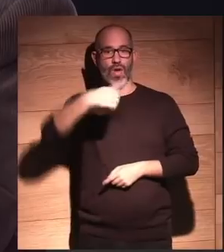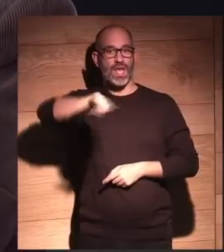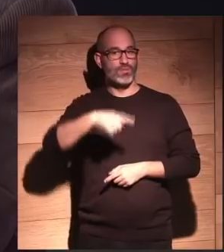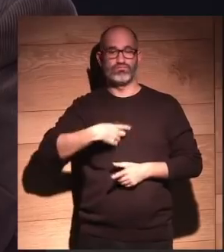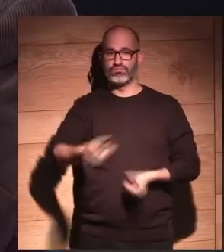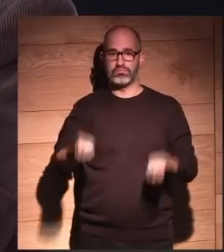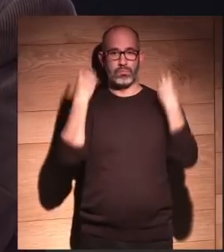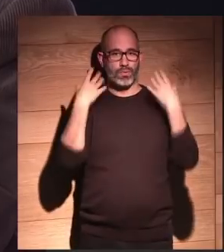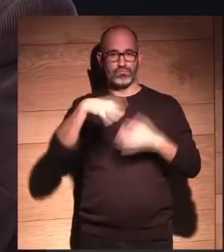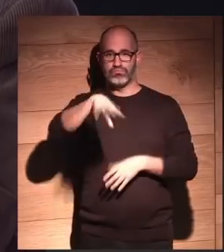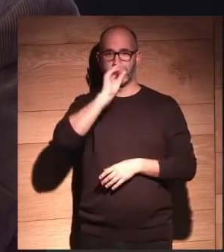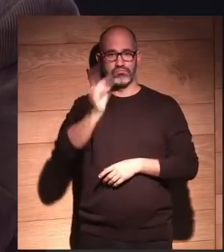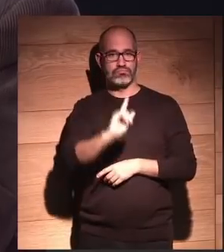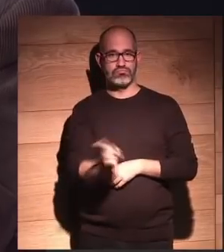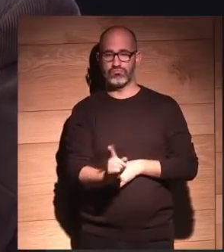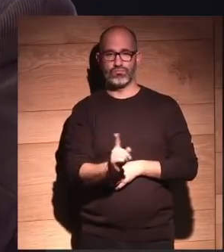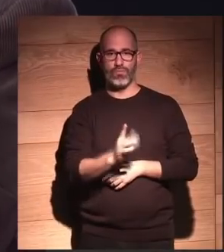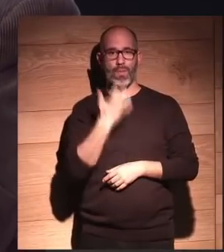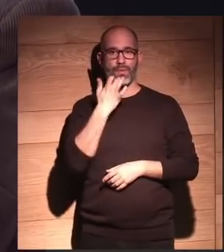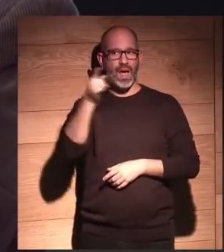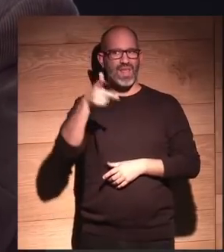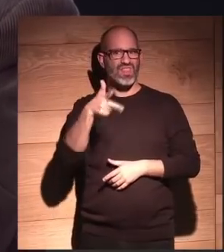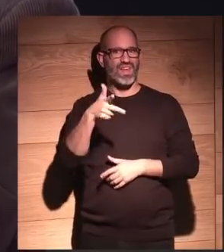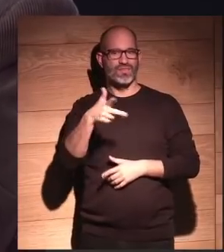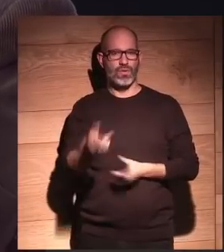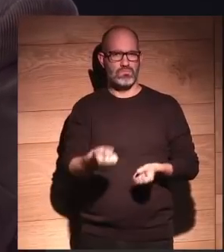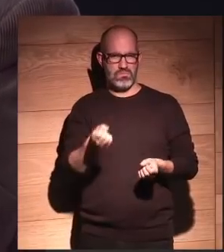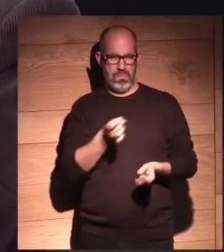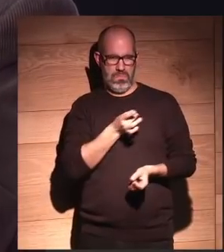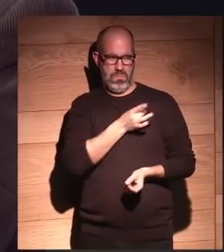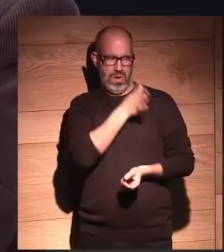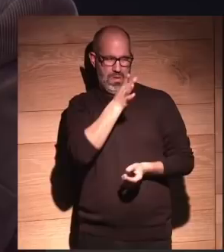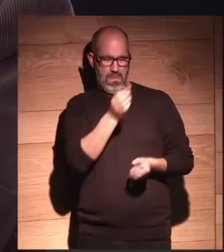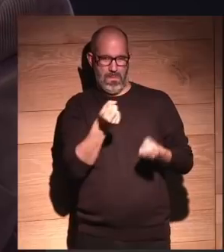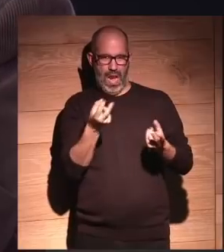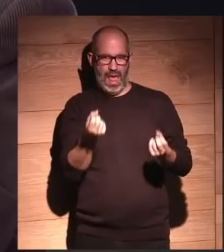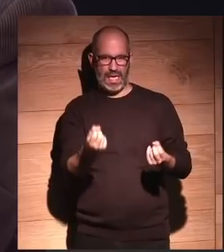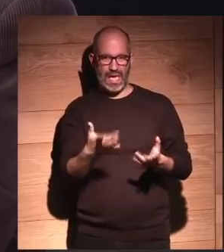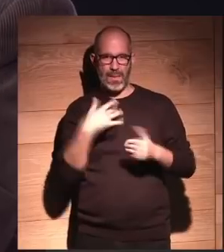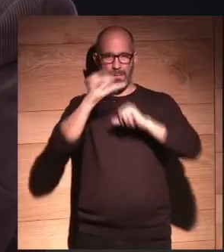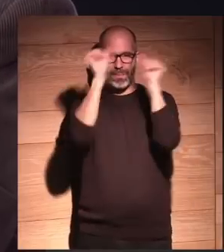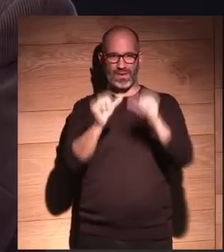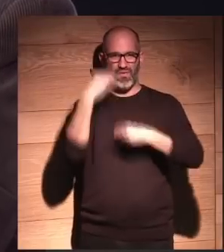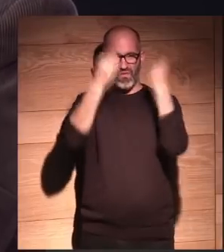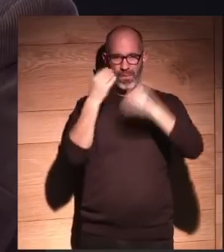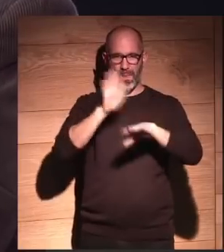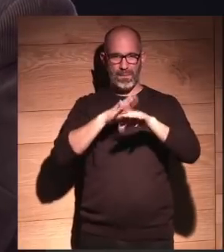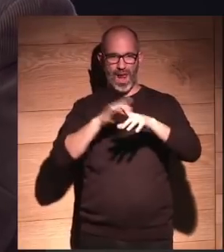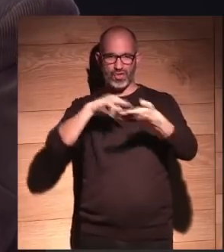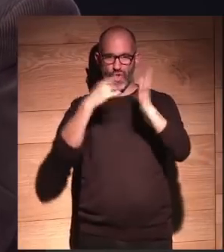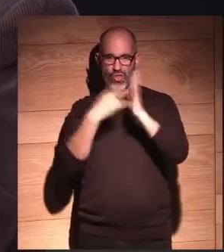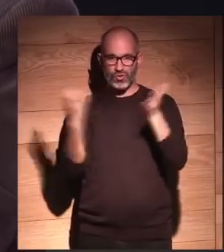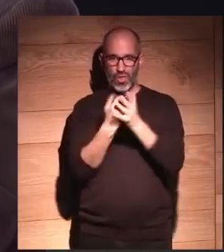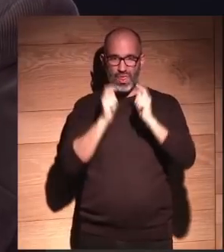derecho, ¿no? En China desprecian el derecho porque le parece que es una mala manera de resolver las cosas. De manera